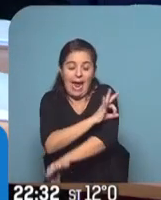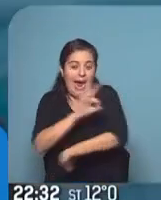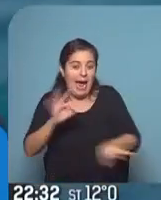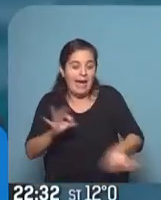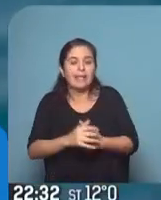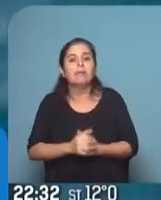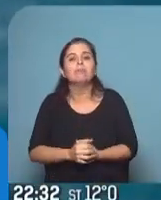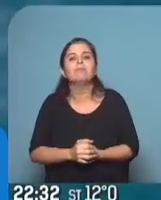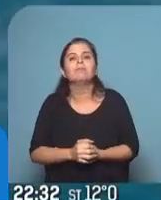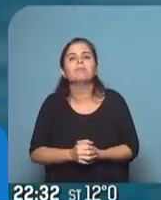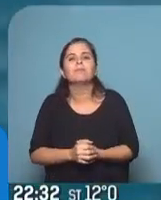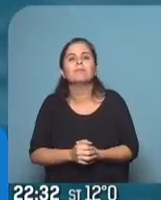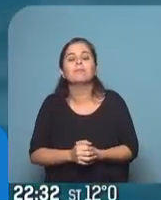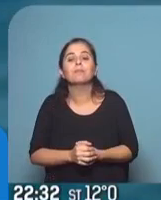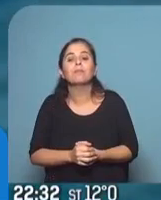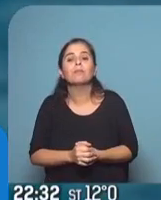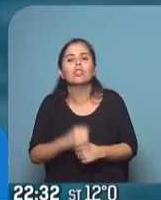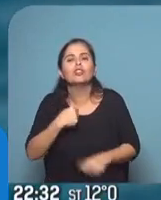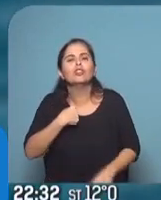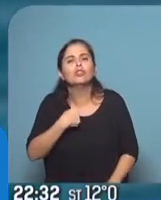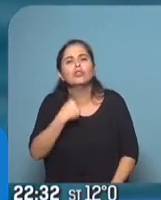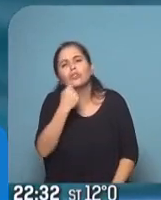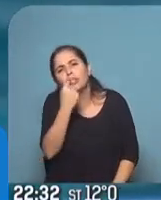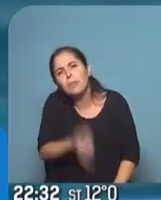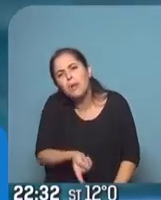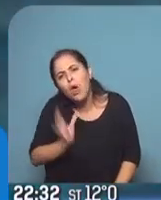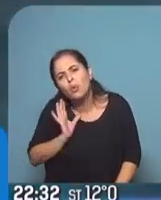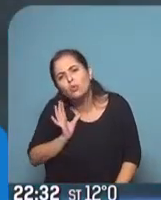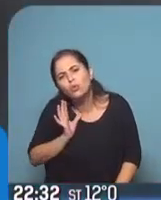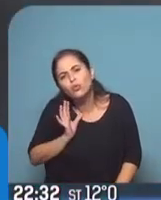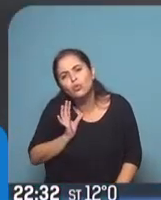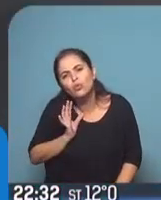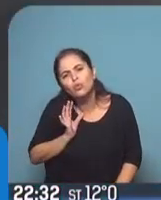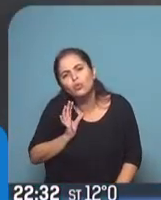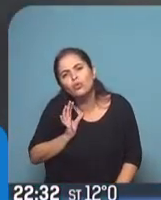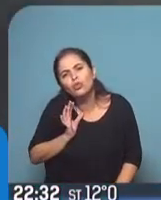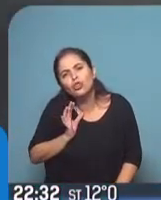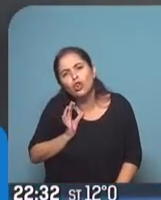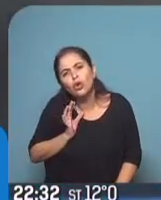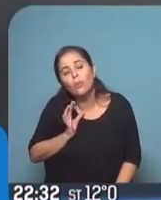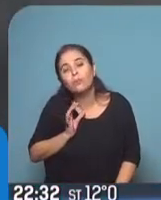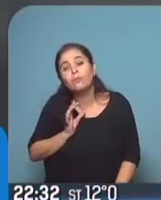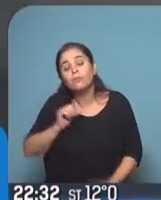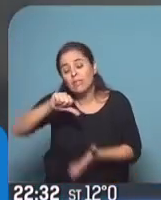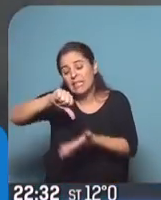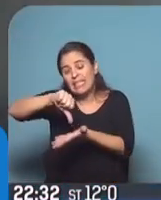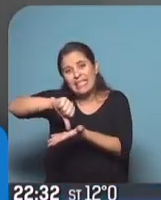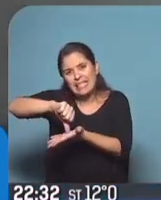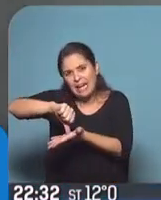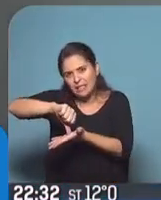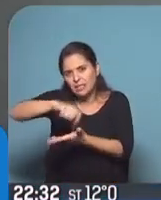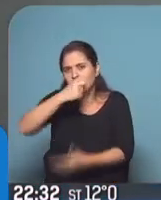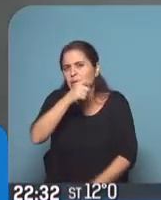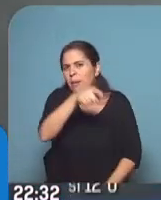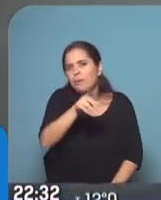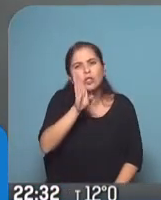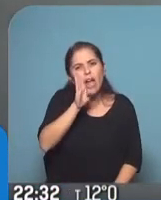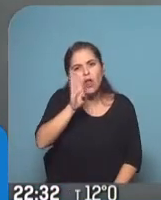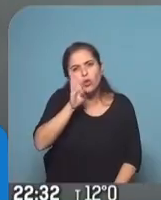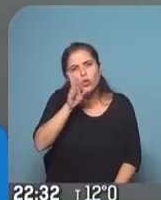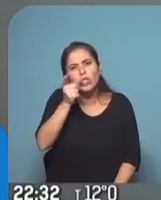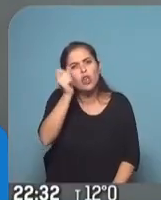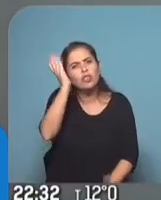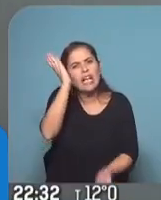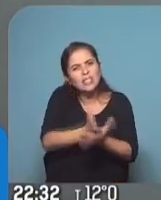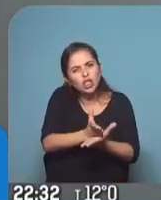la guerra, ¿cómo está Irán para soportar un tiempo de sanciones económicas como las que le aplica